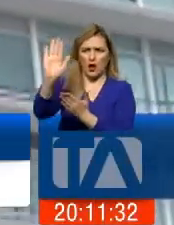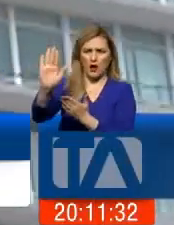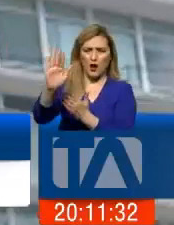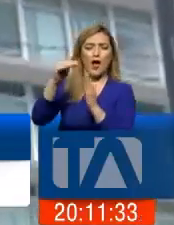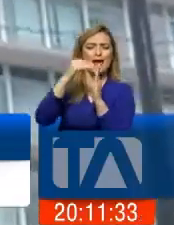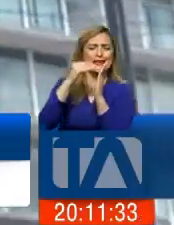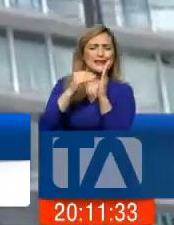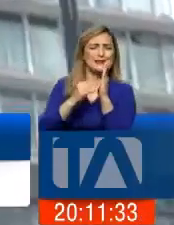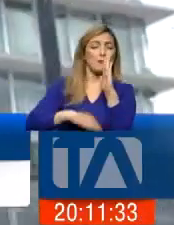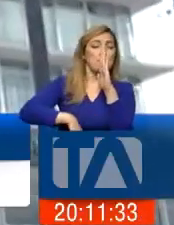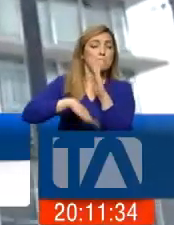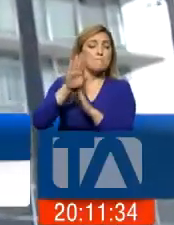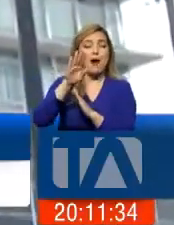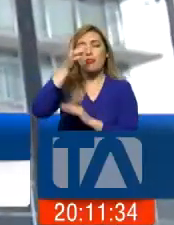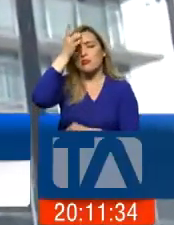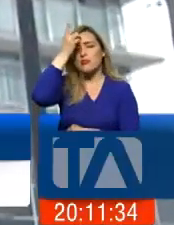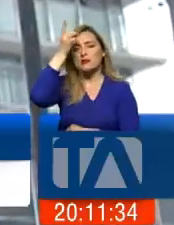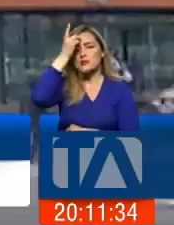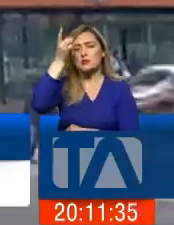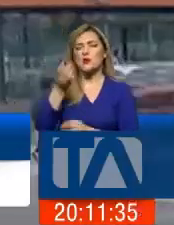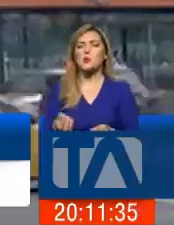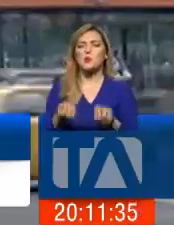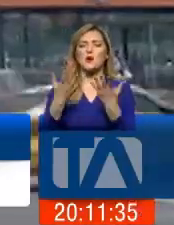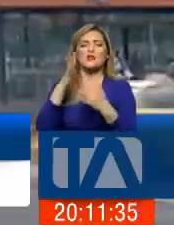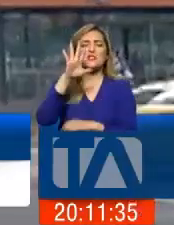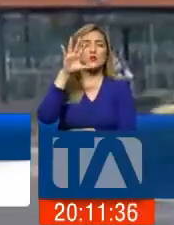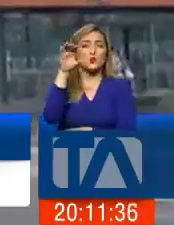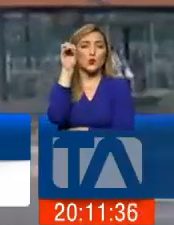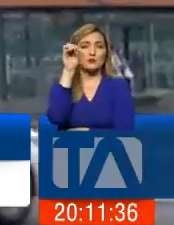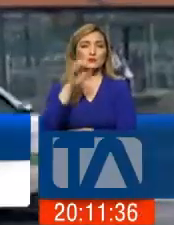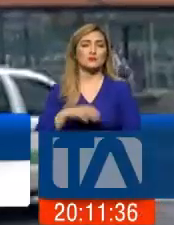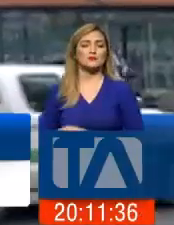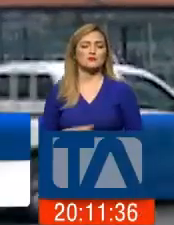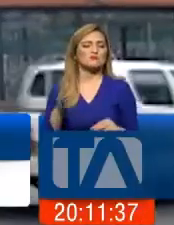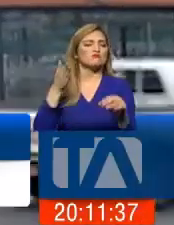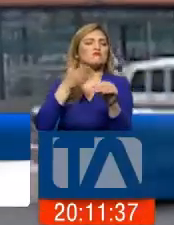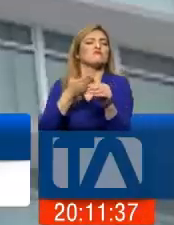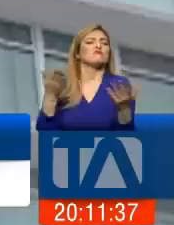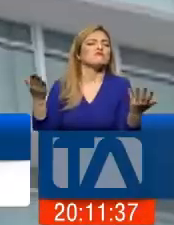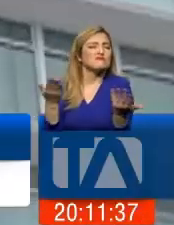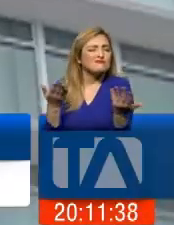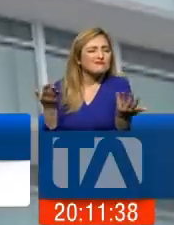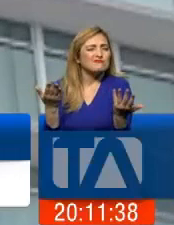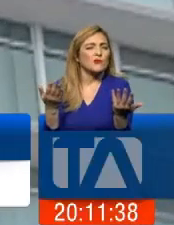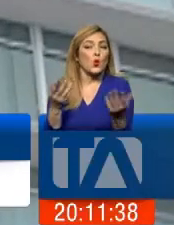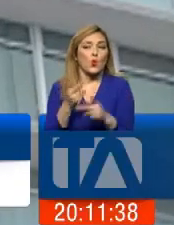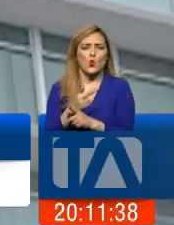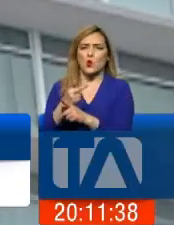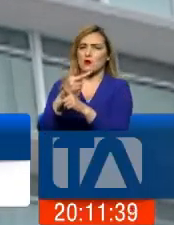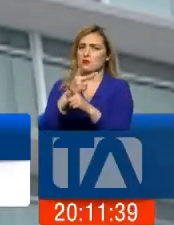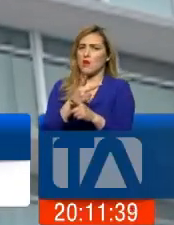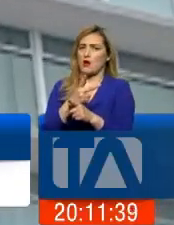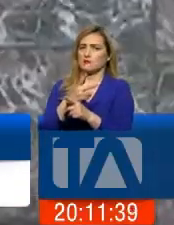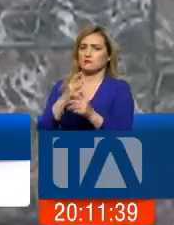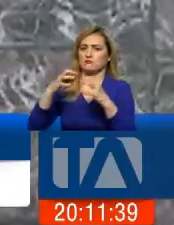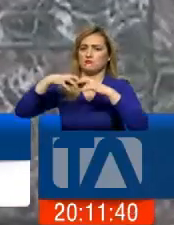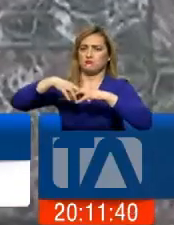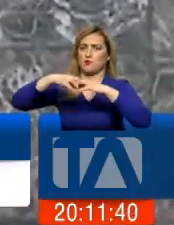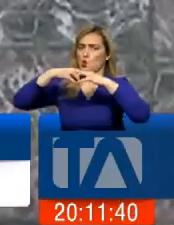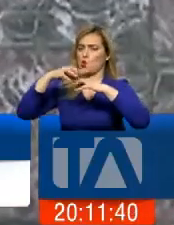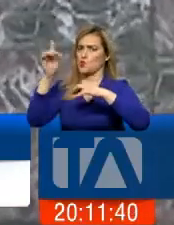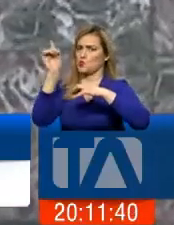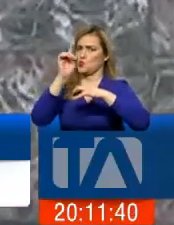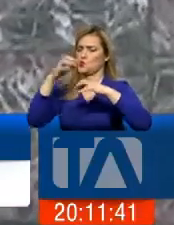los más grandes deudores, que podrían llegar a más de 50. El objetivo, dice Campaña, es precautelar la sostenibilidad de la